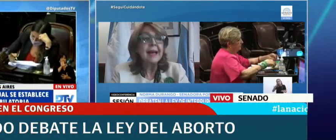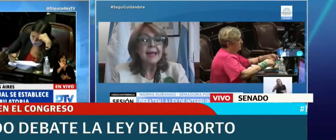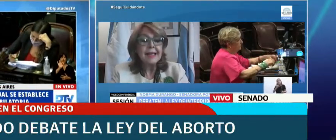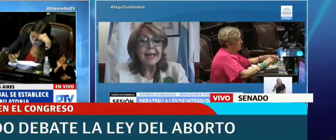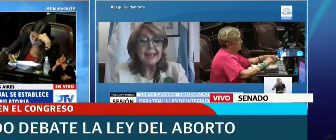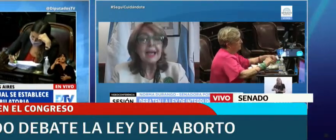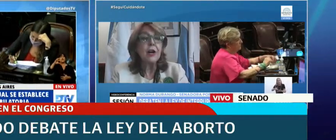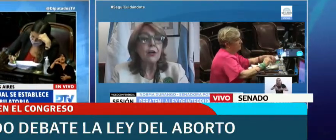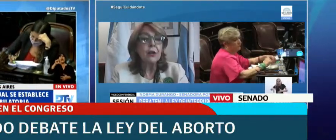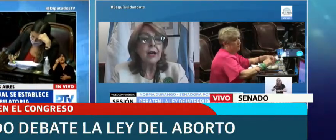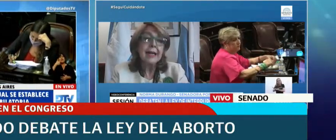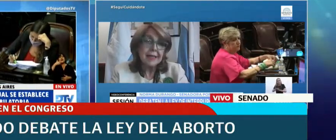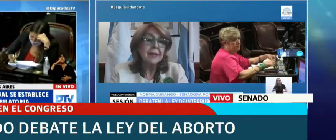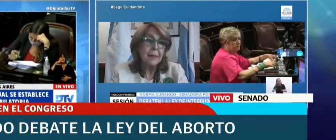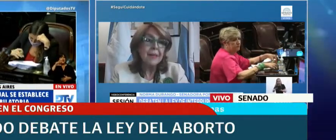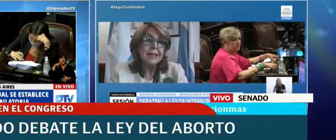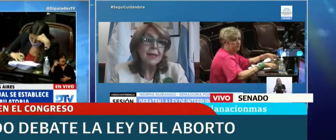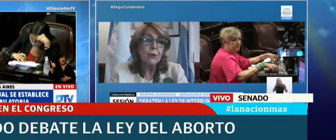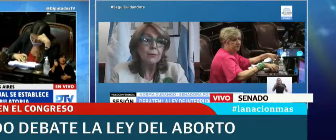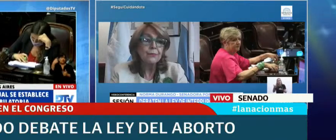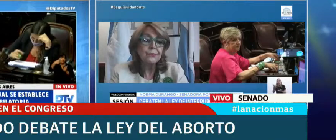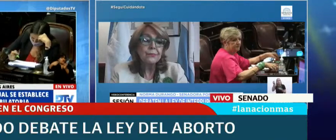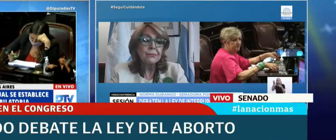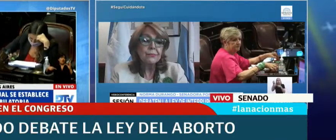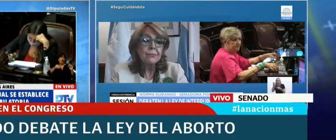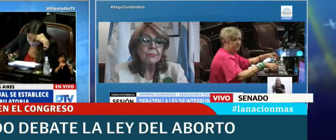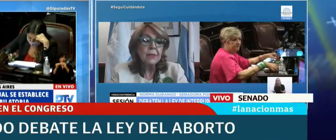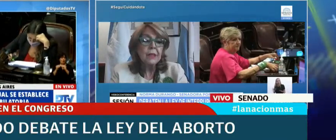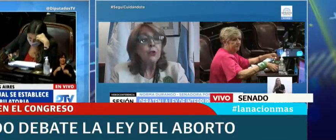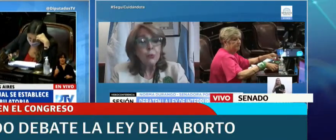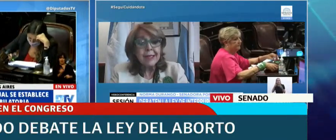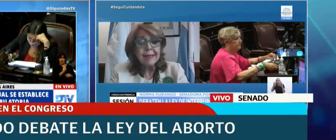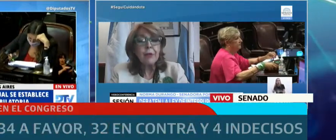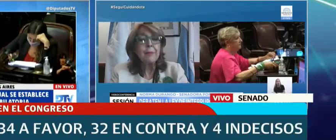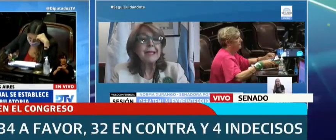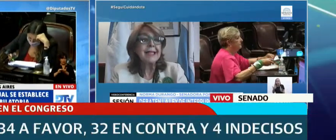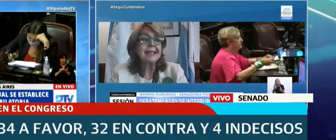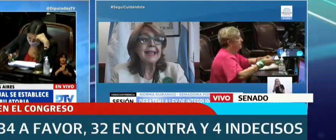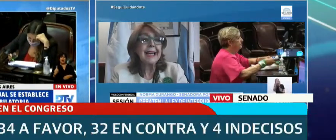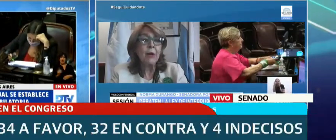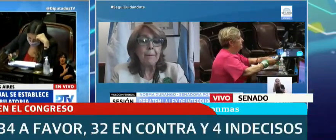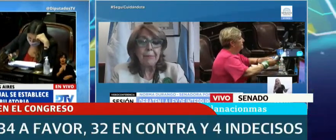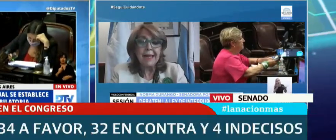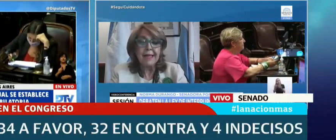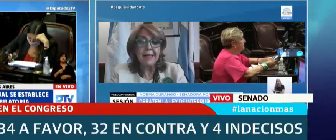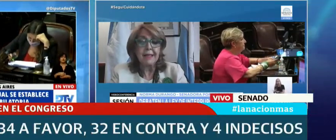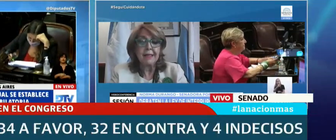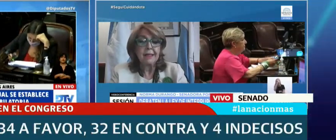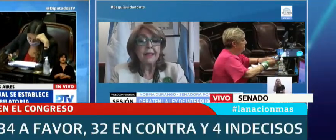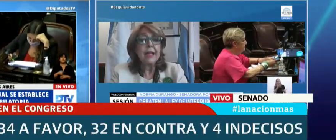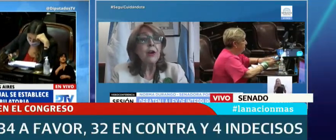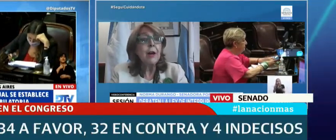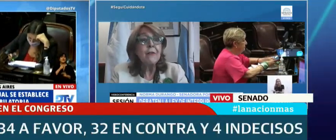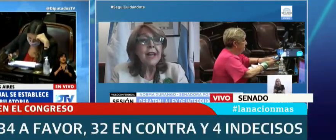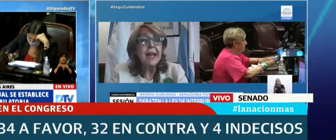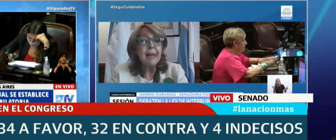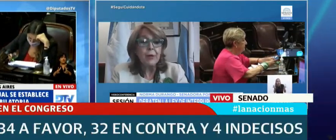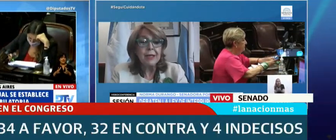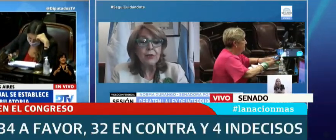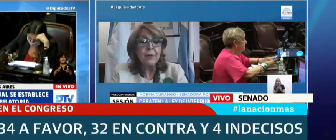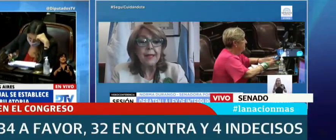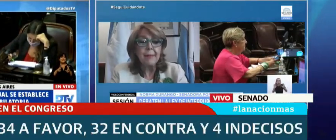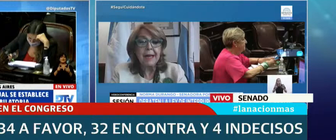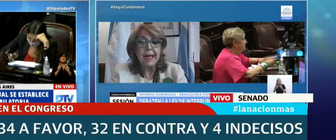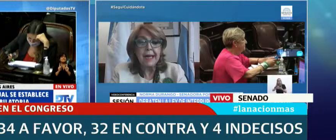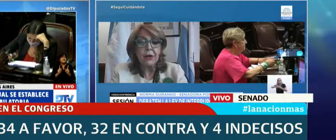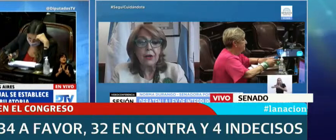casos de riesgo de vida para la madre pero bueno entiende que eso esos criterios tan demasiado la bastaría